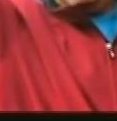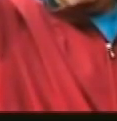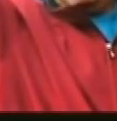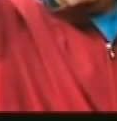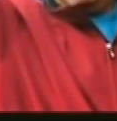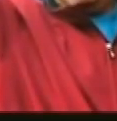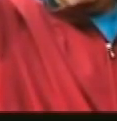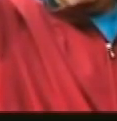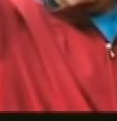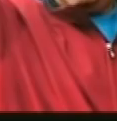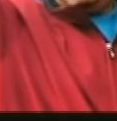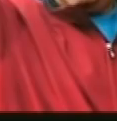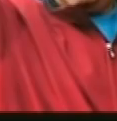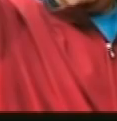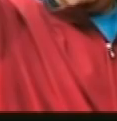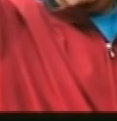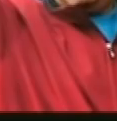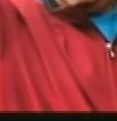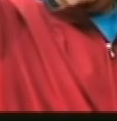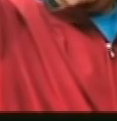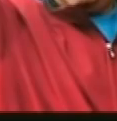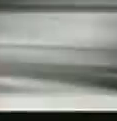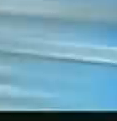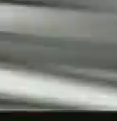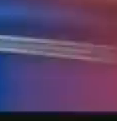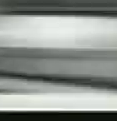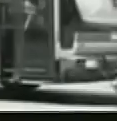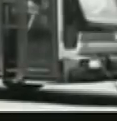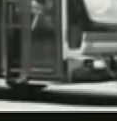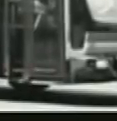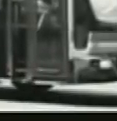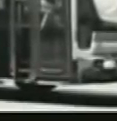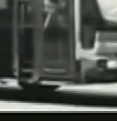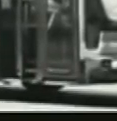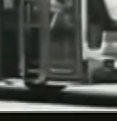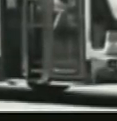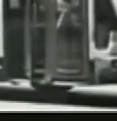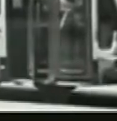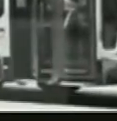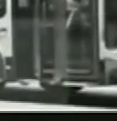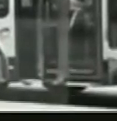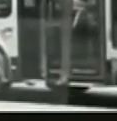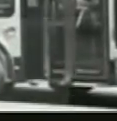Maduro, 30 años conociendo victorias.